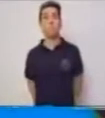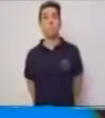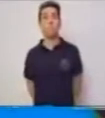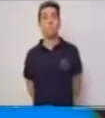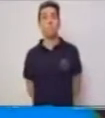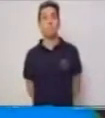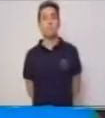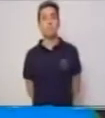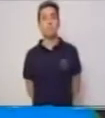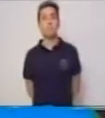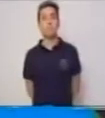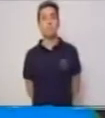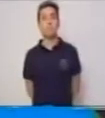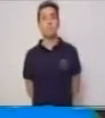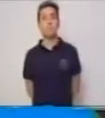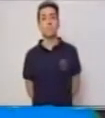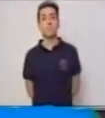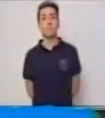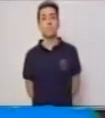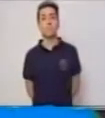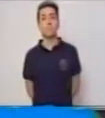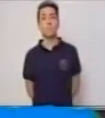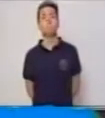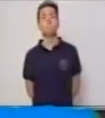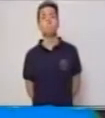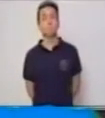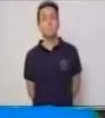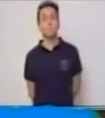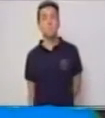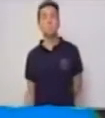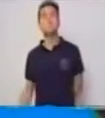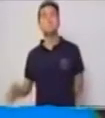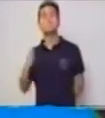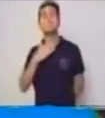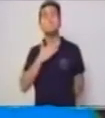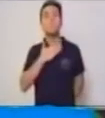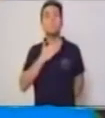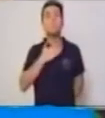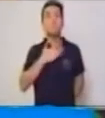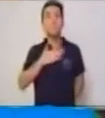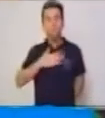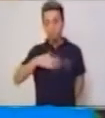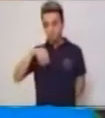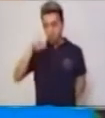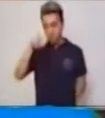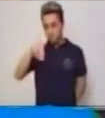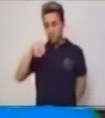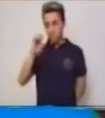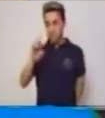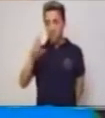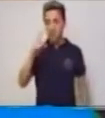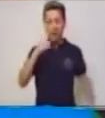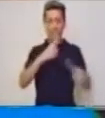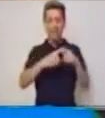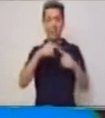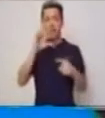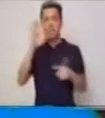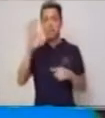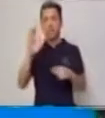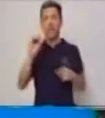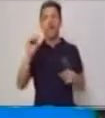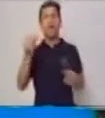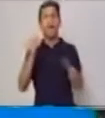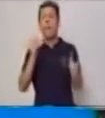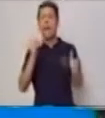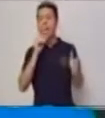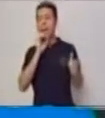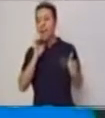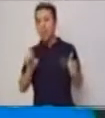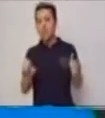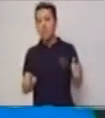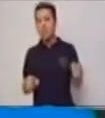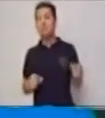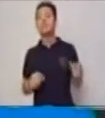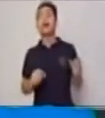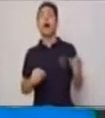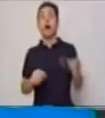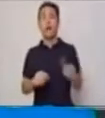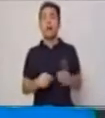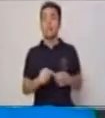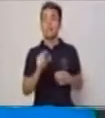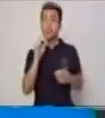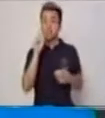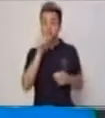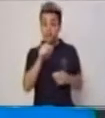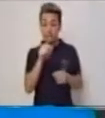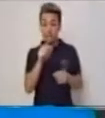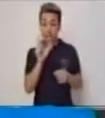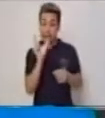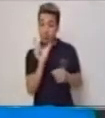Recordemos que nuestros nexos son las palabritas que nos van a ayudar a unir una